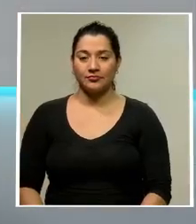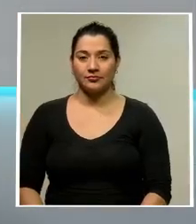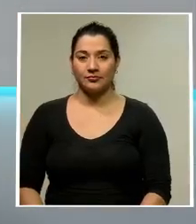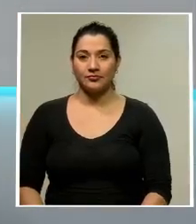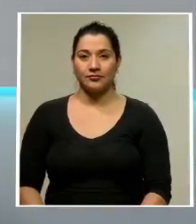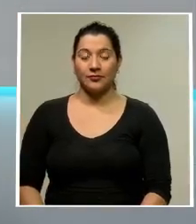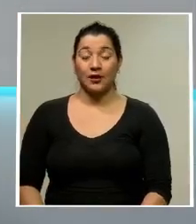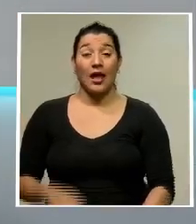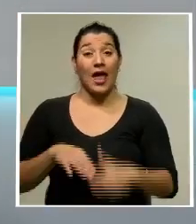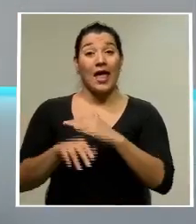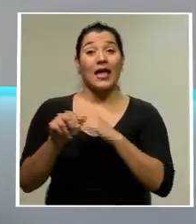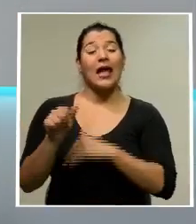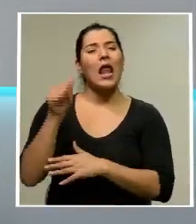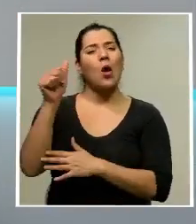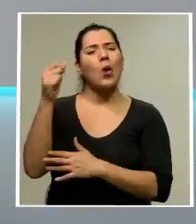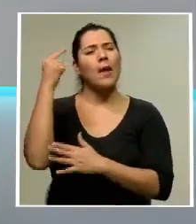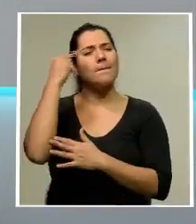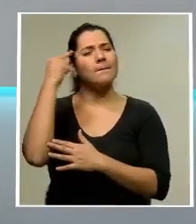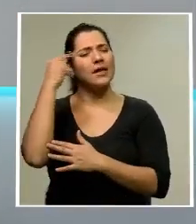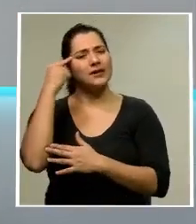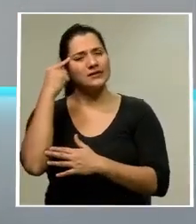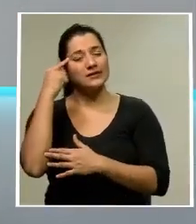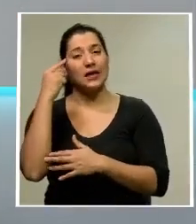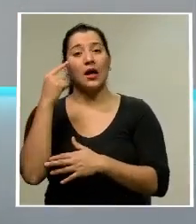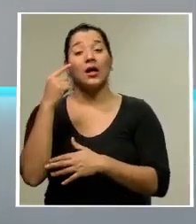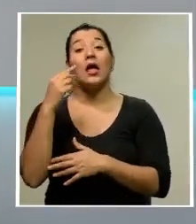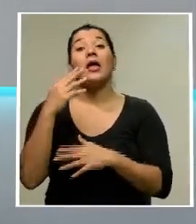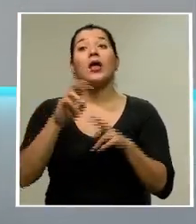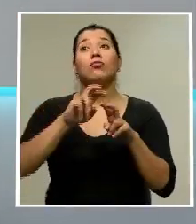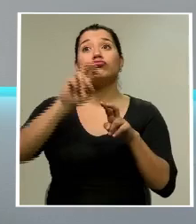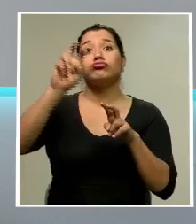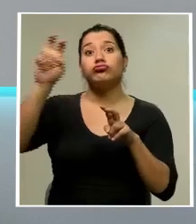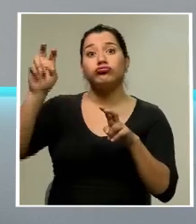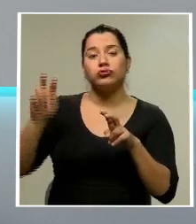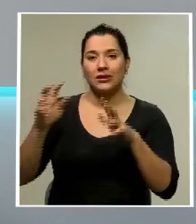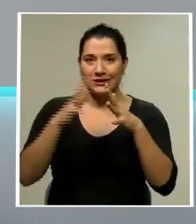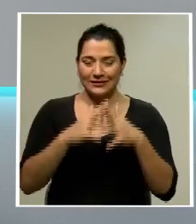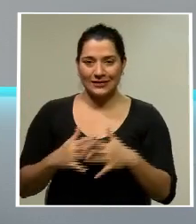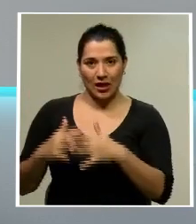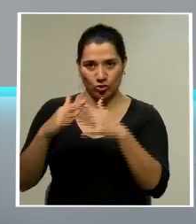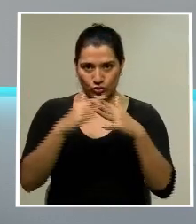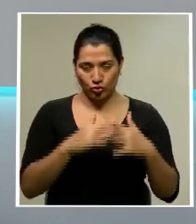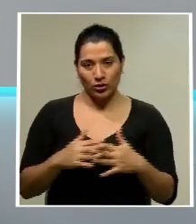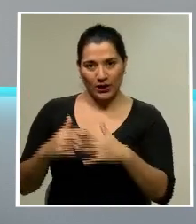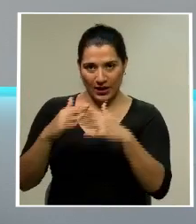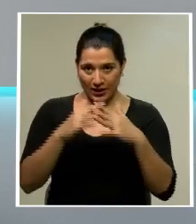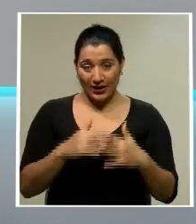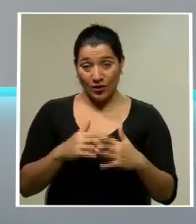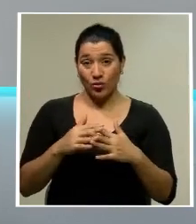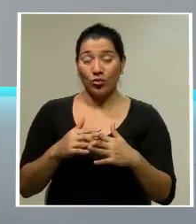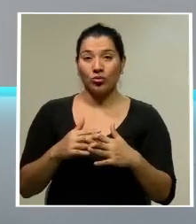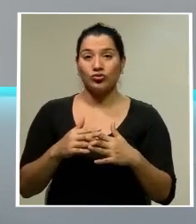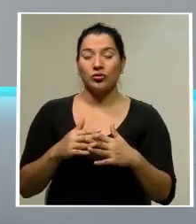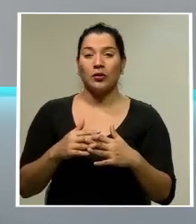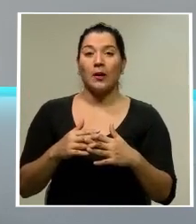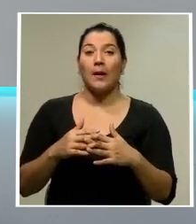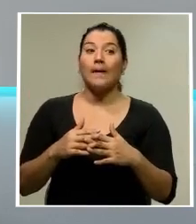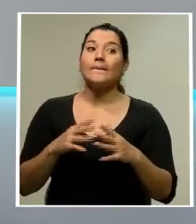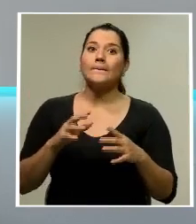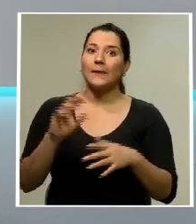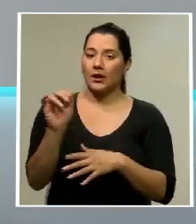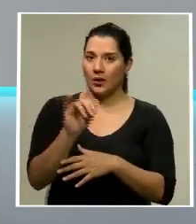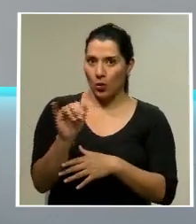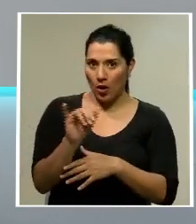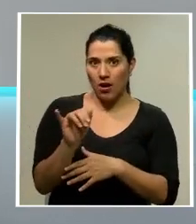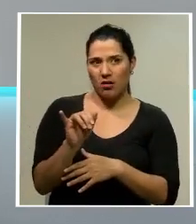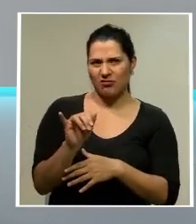Y en Alajuelense valoran positivamente la gira por Estados Unidos a pesar de las derrotas en suelo norteamericano. Los manudos